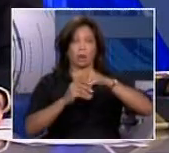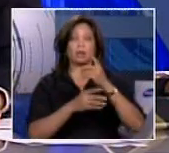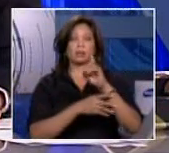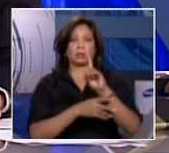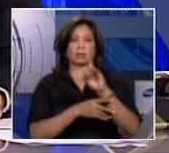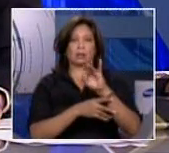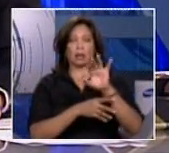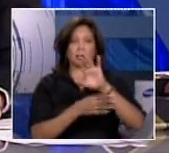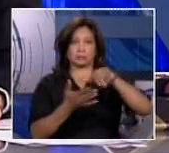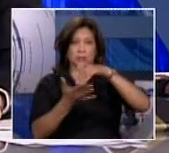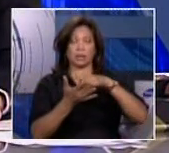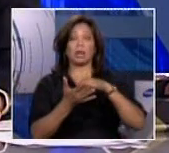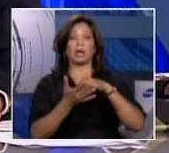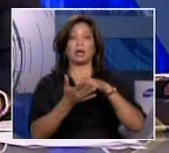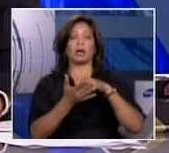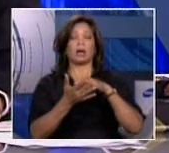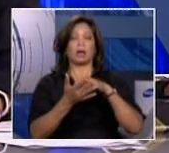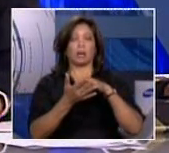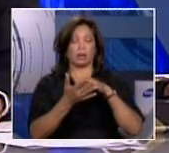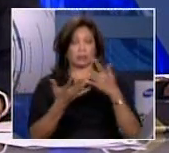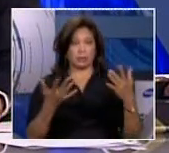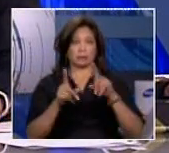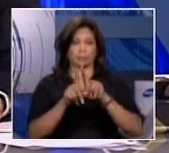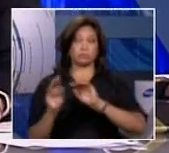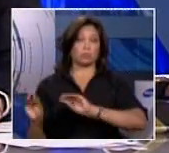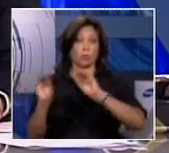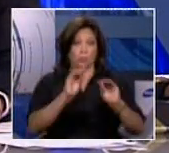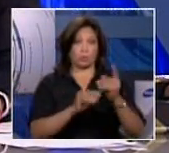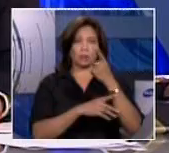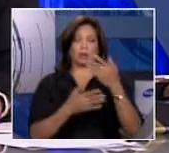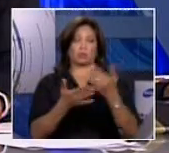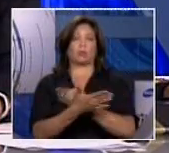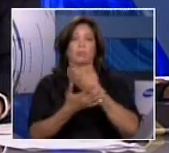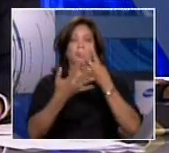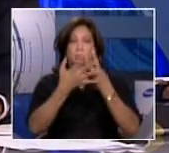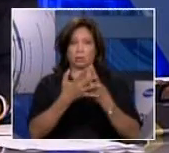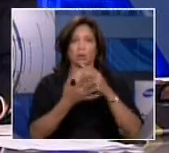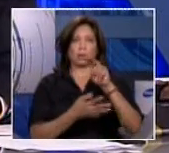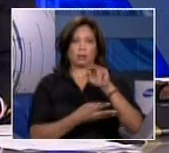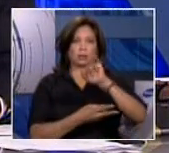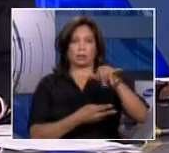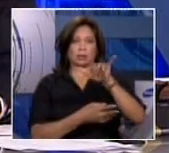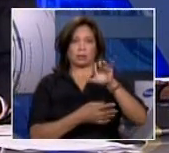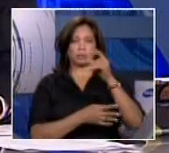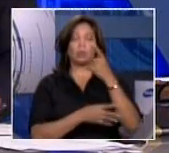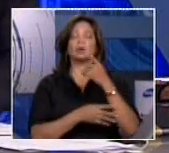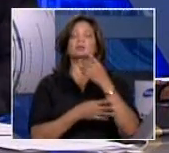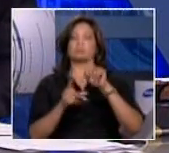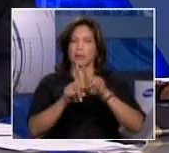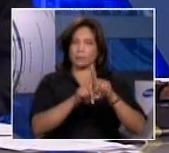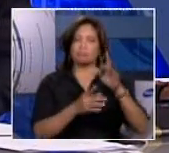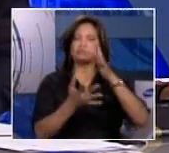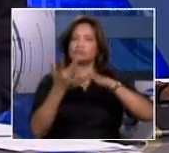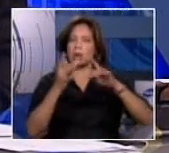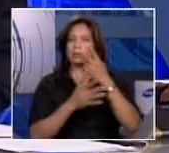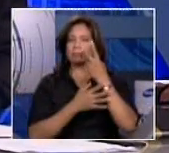Dirección Central Antinarcótico DICAN y de ahí son trasladados hacia el nuevo modelo penitenciario Najayo. José Checo también hizo el